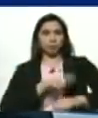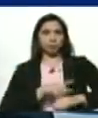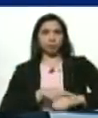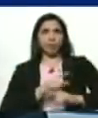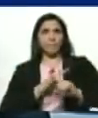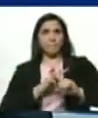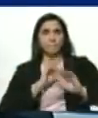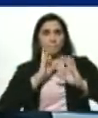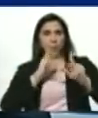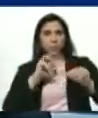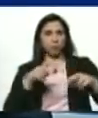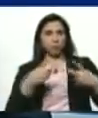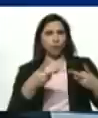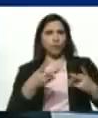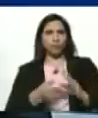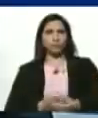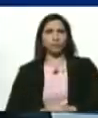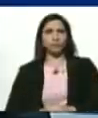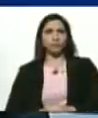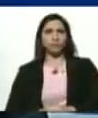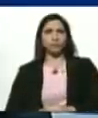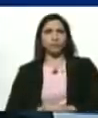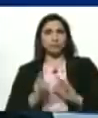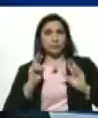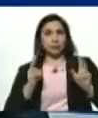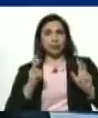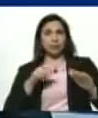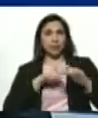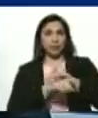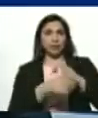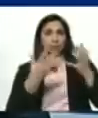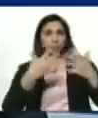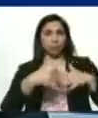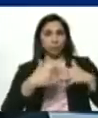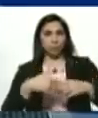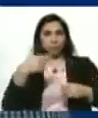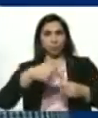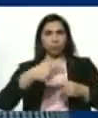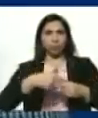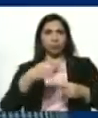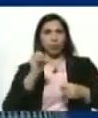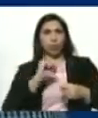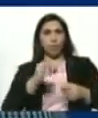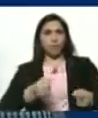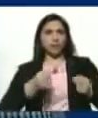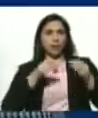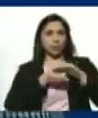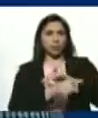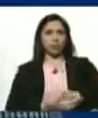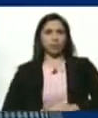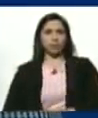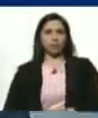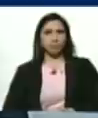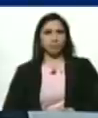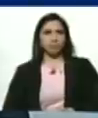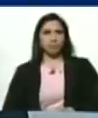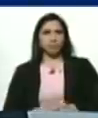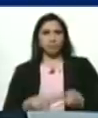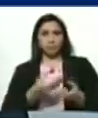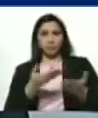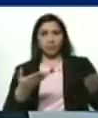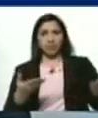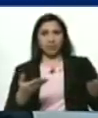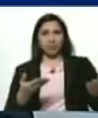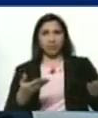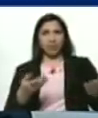plantearnos una nueva situación dentro de lo que es la industria de hidrocarburos a un mercado interno este esquema